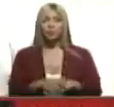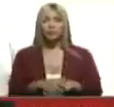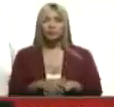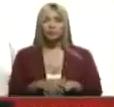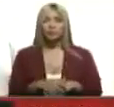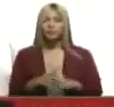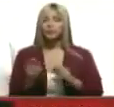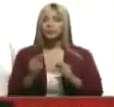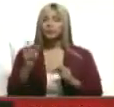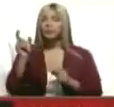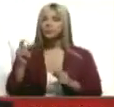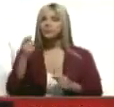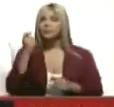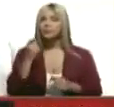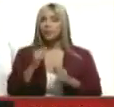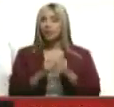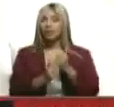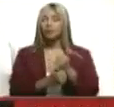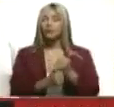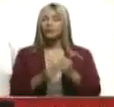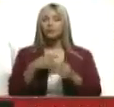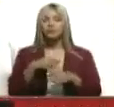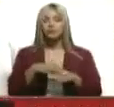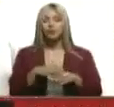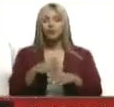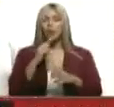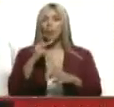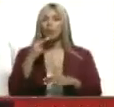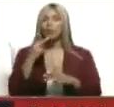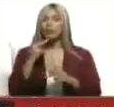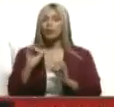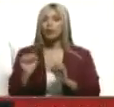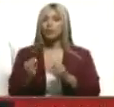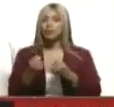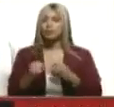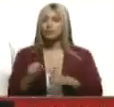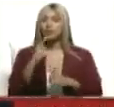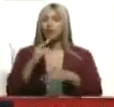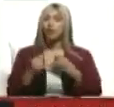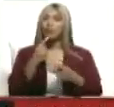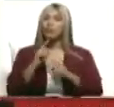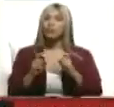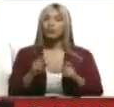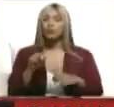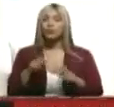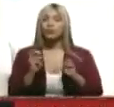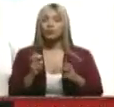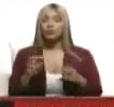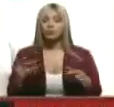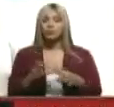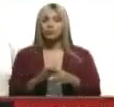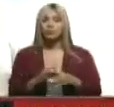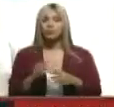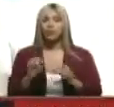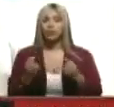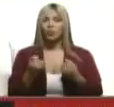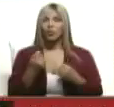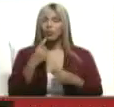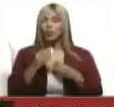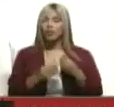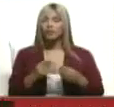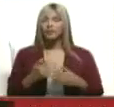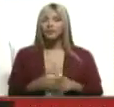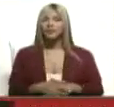vamos a hacer una pausa, conversamos con William Castillo, viceministro de Políticas Antibloqueo. Uno se pregunta, obviamente este tema está relacionado con el tema de bloqueo, que fue lo que ha